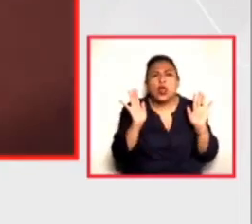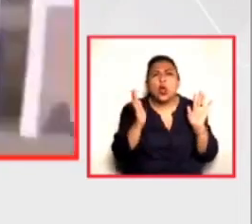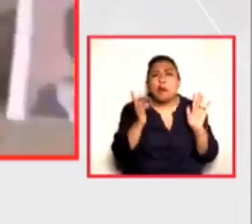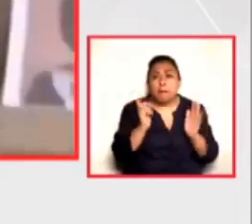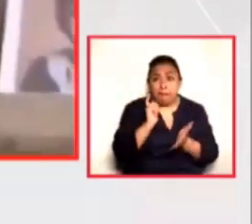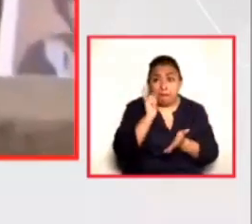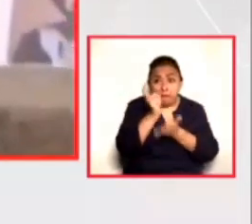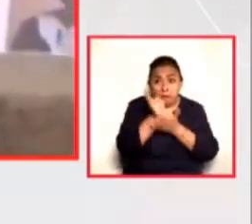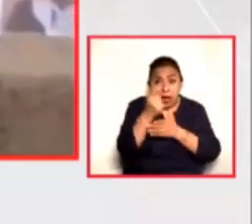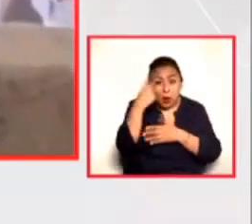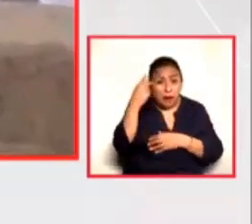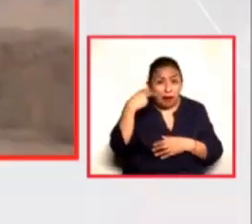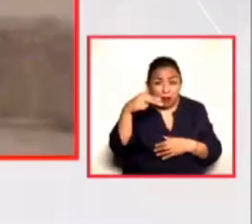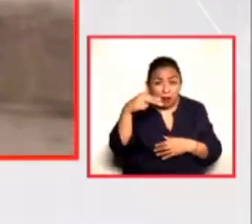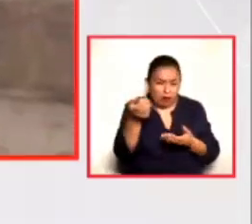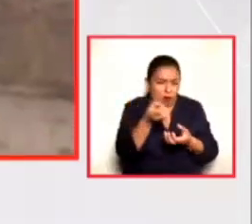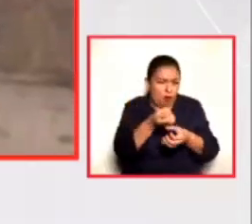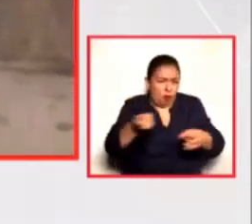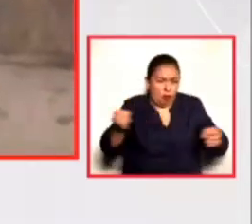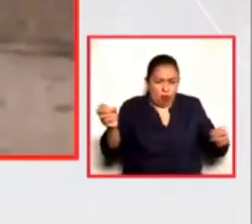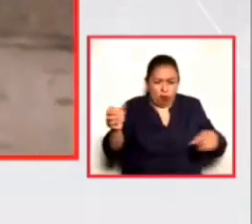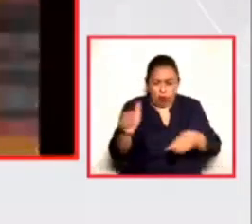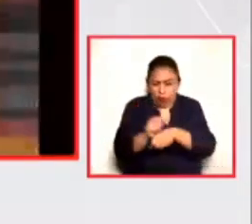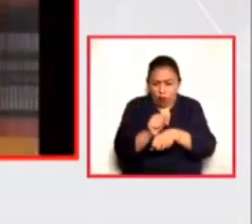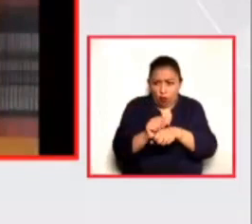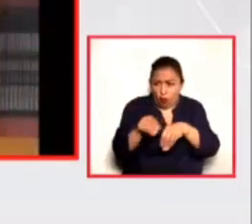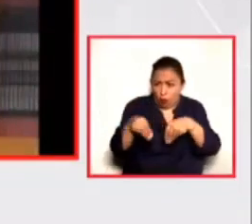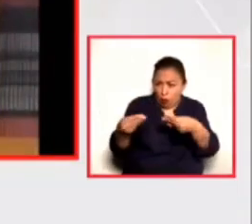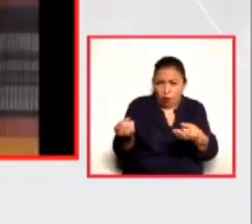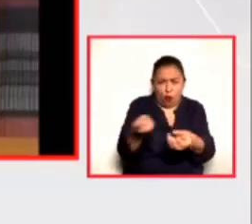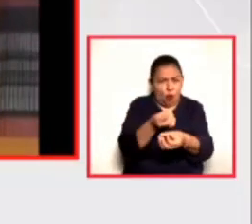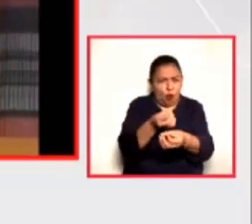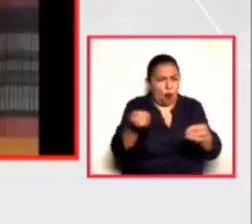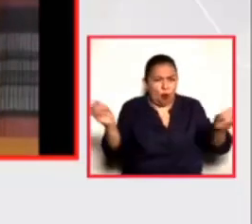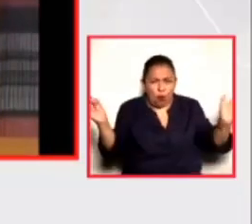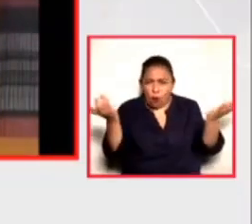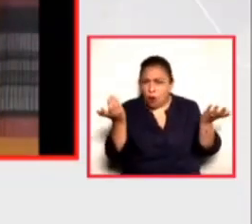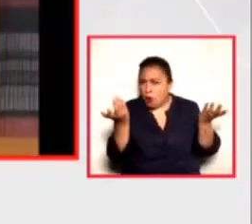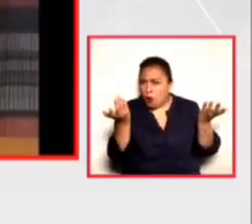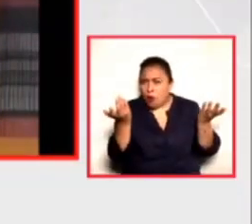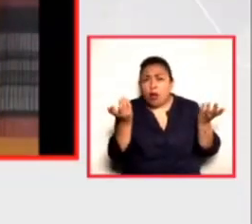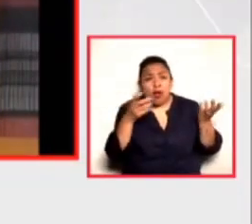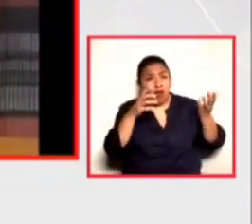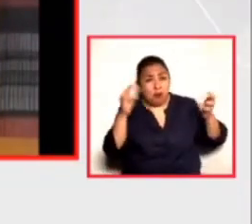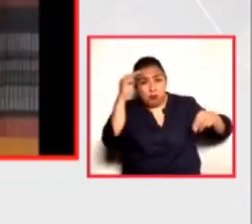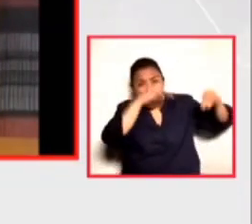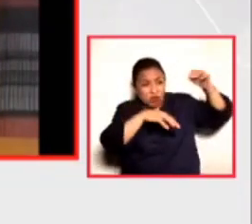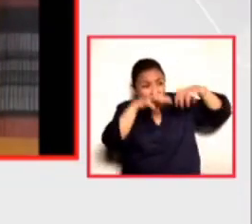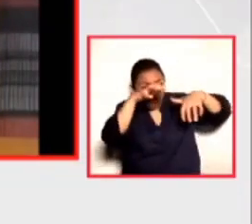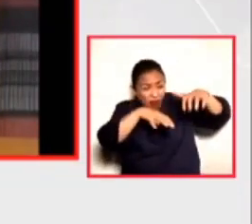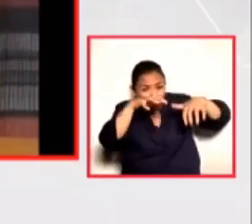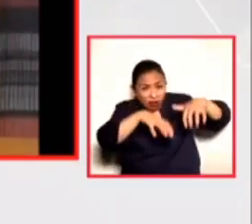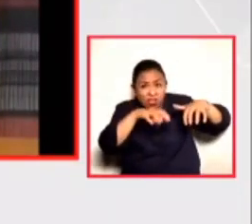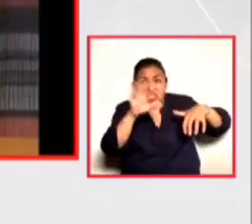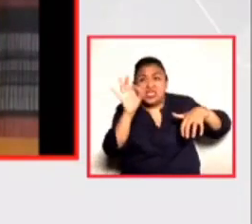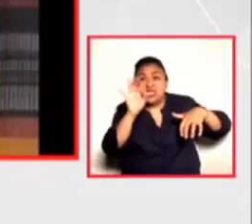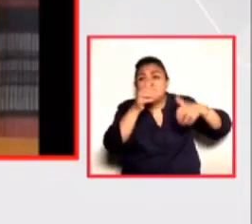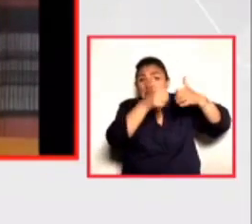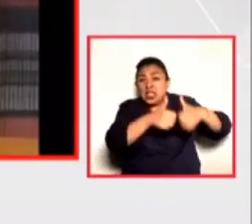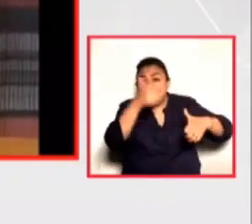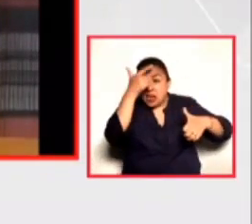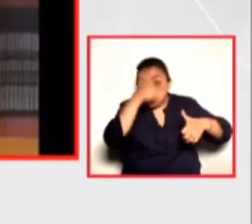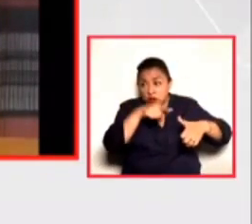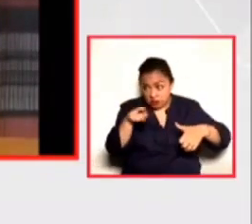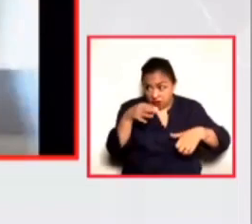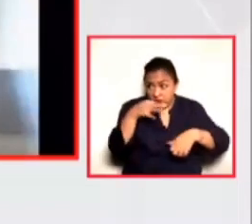no hay vehículo, va a llover en la montaña, probablemente te quedes en la noche, nadie te asegura que te va a dar